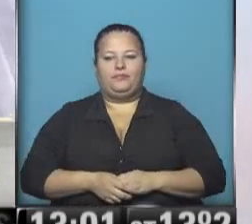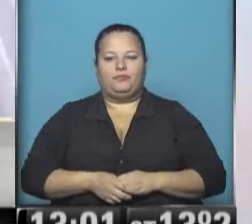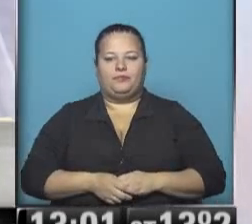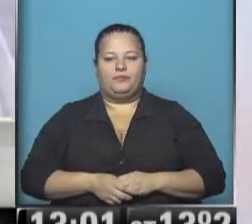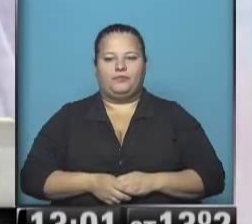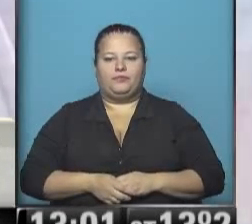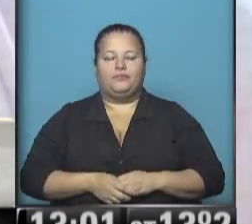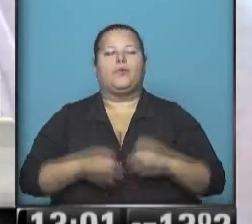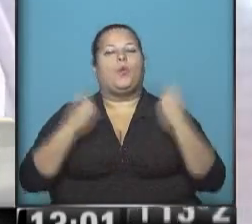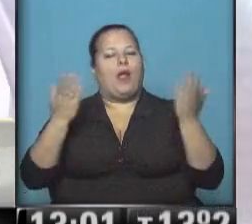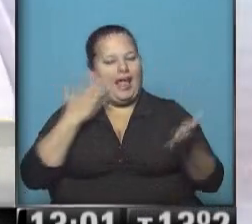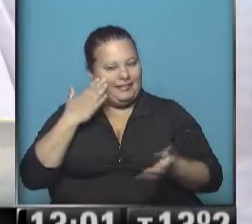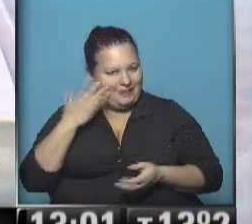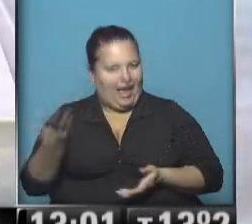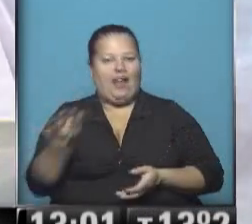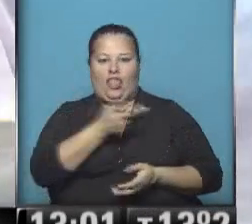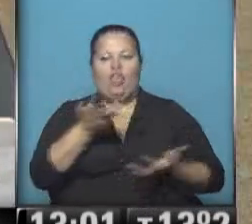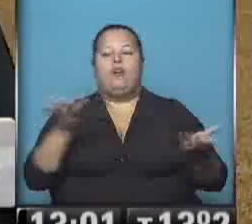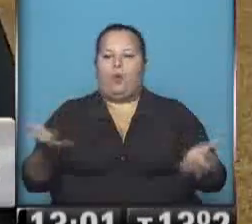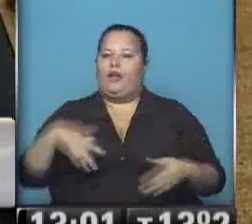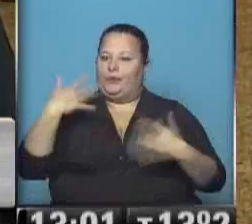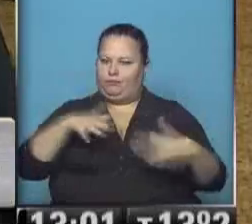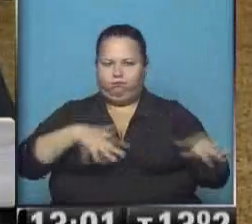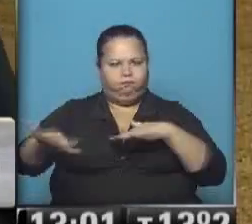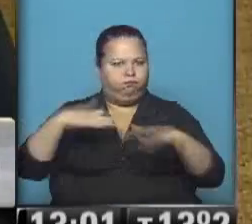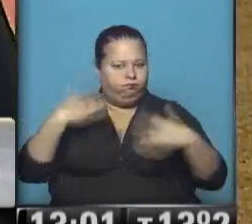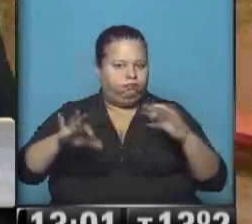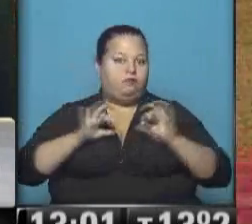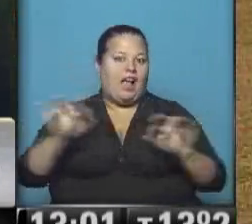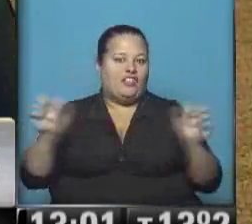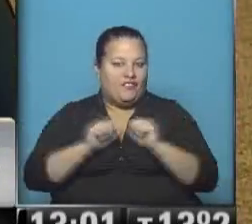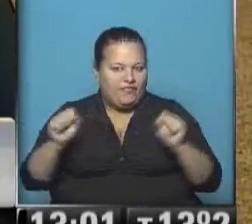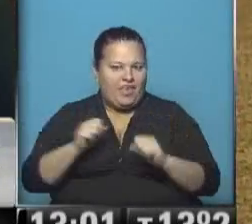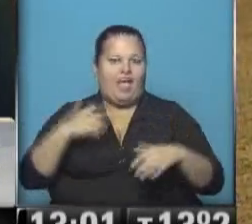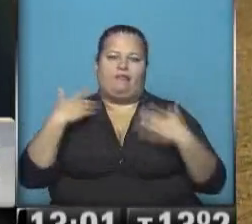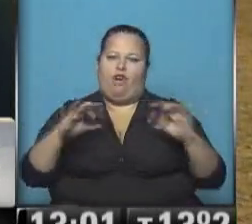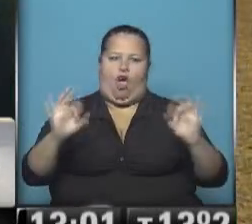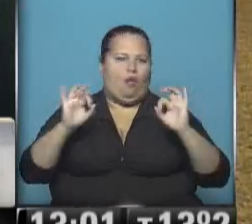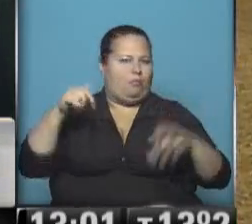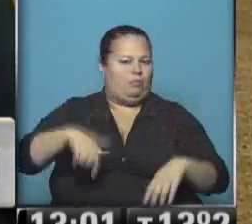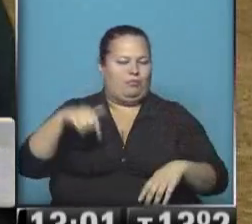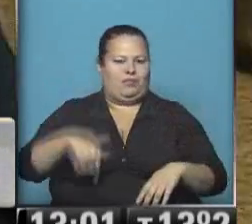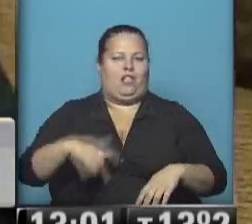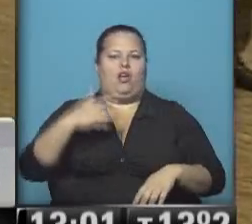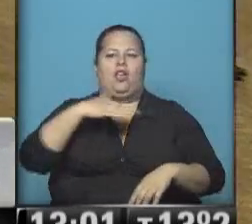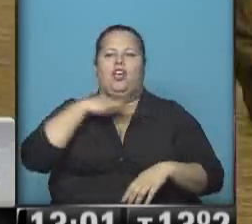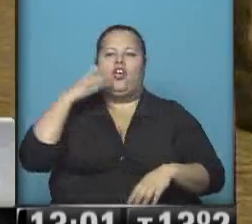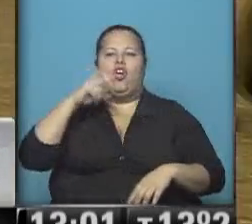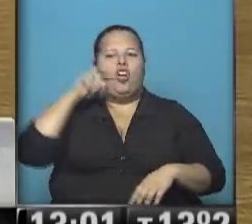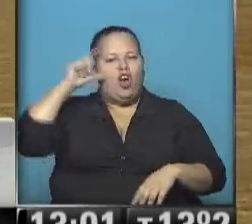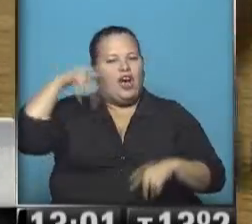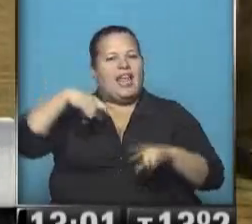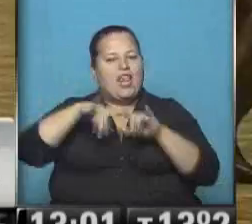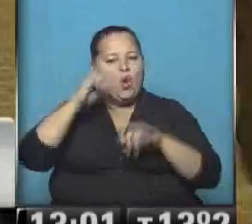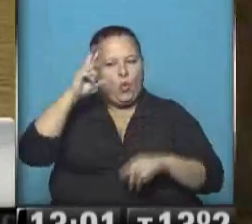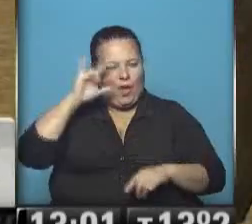tardes buenas tardes Roberto Silvia bueno intensa eh la actividad vacaciones de invierno a pleno aquí en el Jorge ubri van a ver a mis